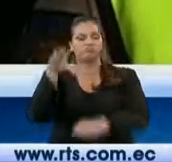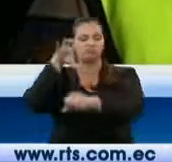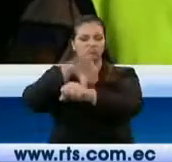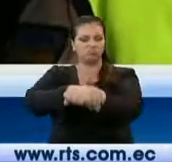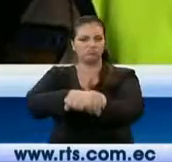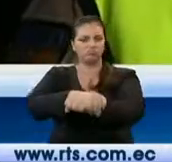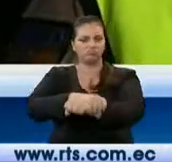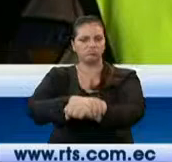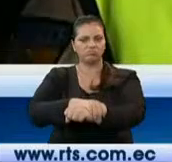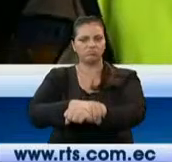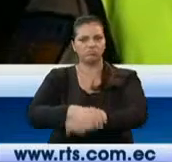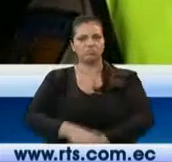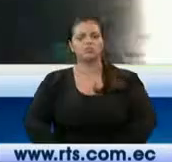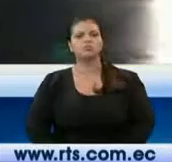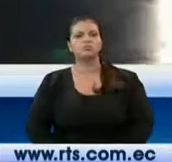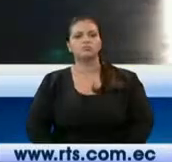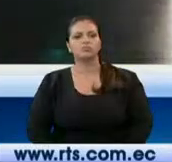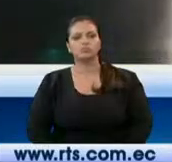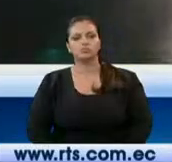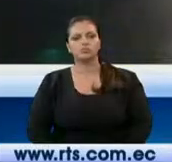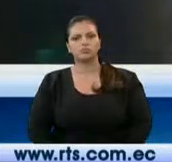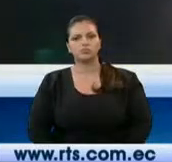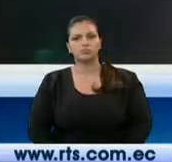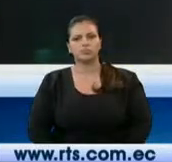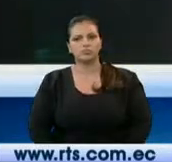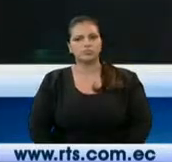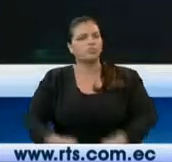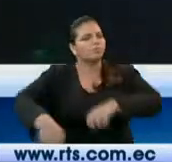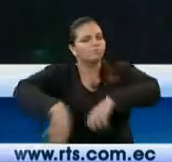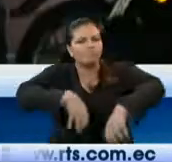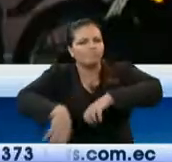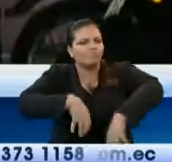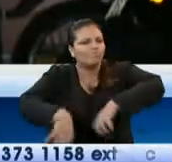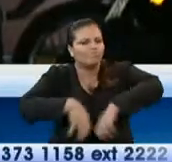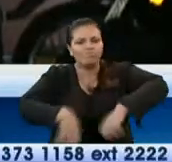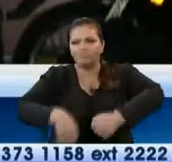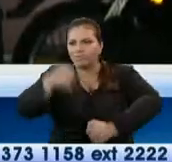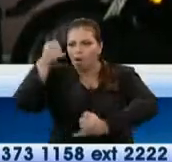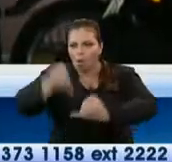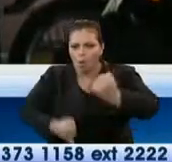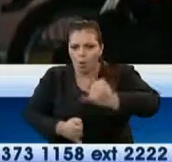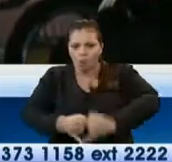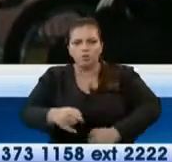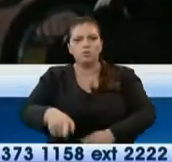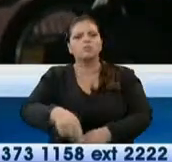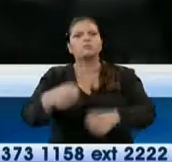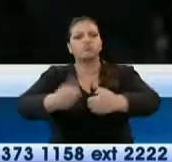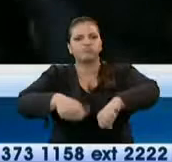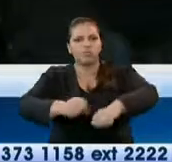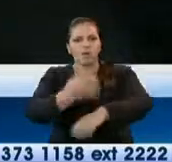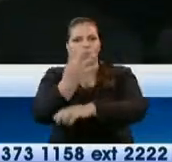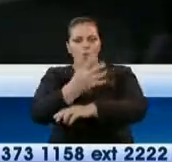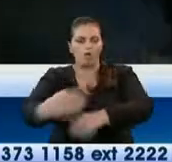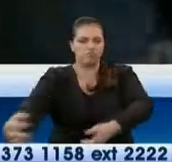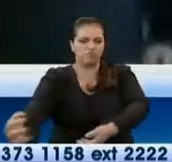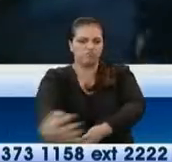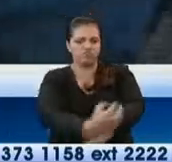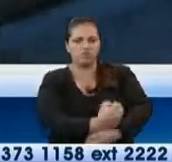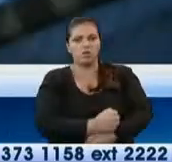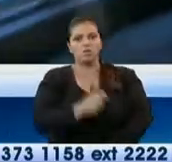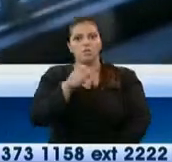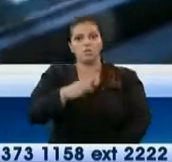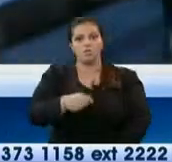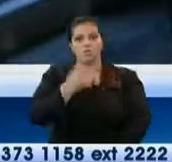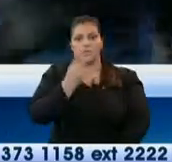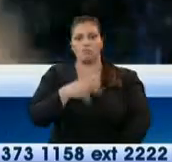otra moto reportada como robada. Al final del operativo se recuperaron 4 motocicletas y detuvieron a 2 personas. Una de